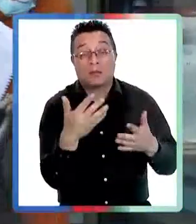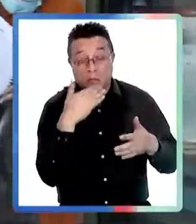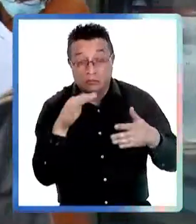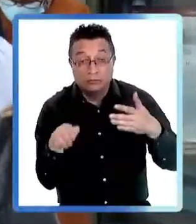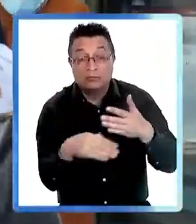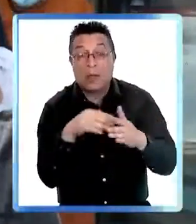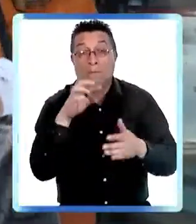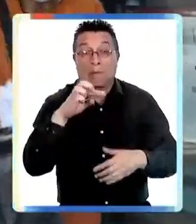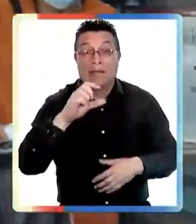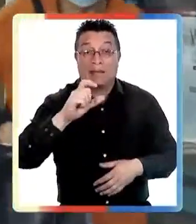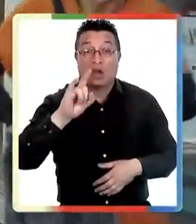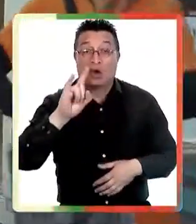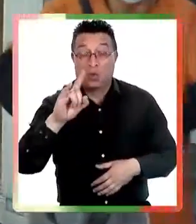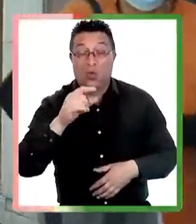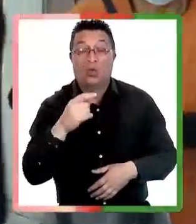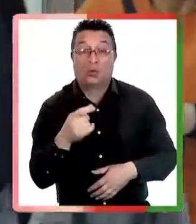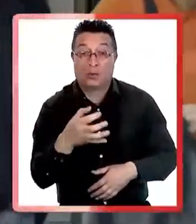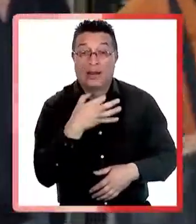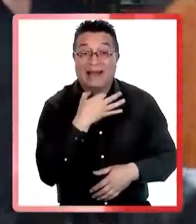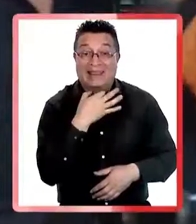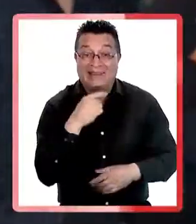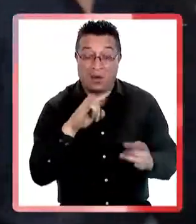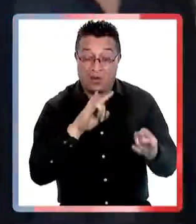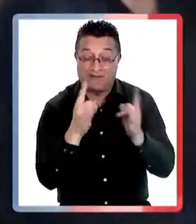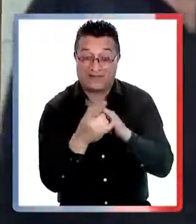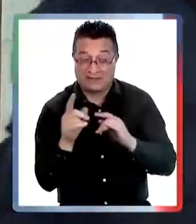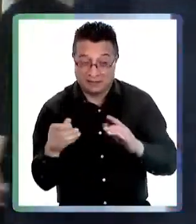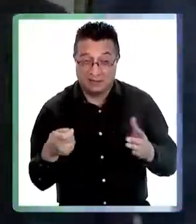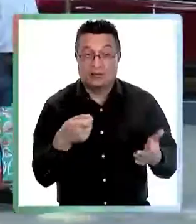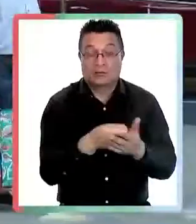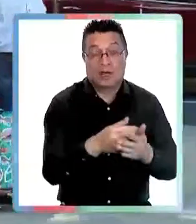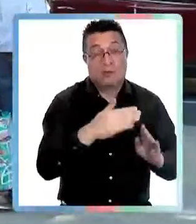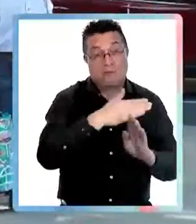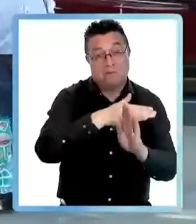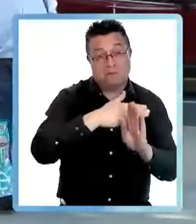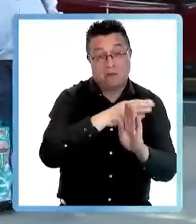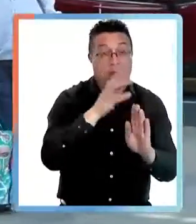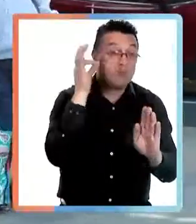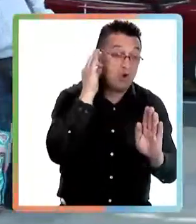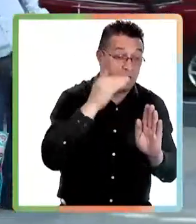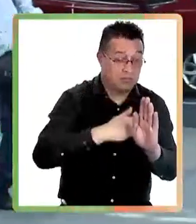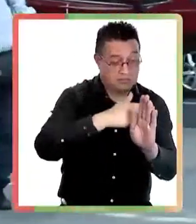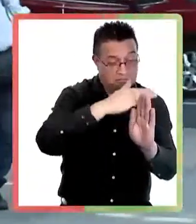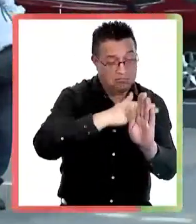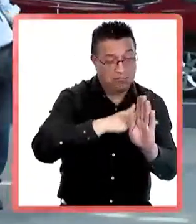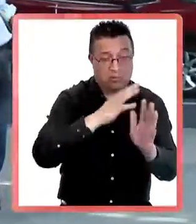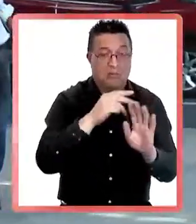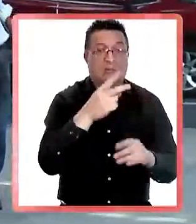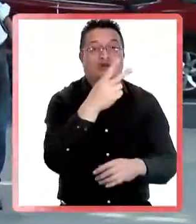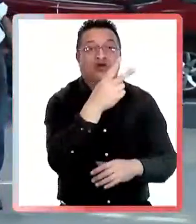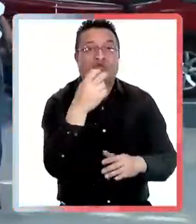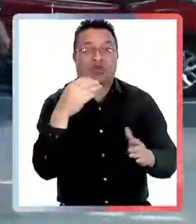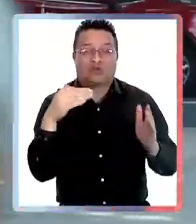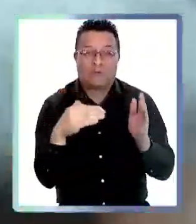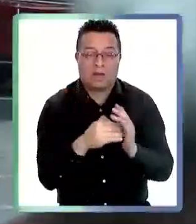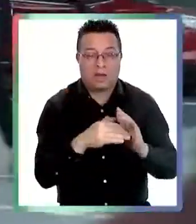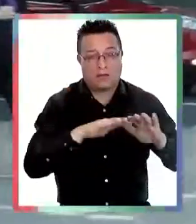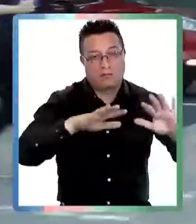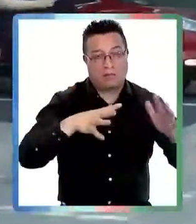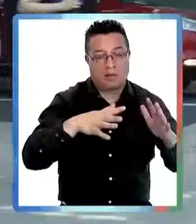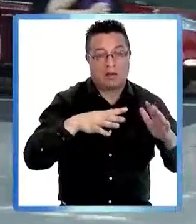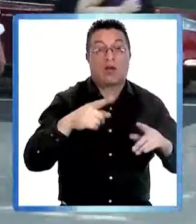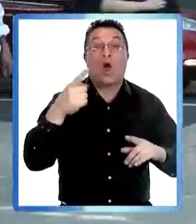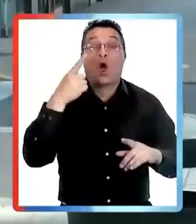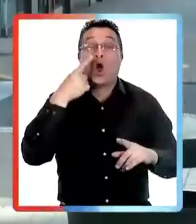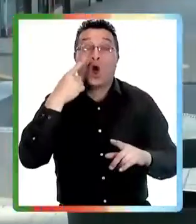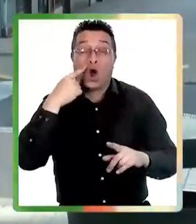agregar la PGU, la pensión garantizada universal, la mediana de la pensión de la mujer queda en el orden de 200.000 pesos